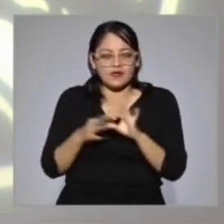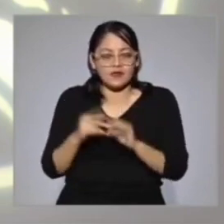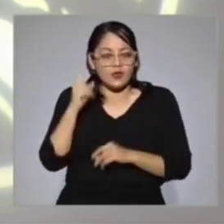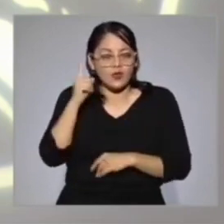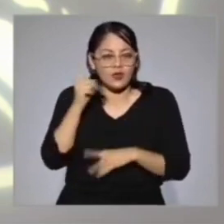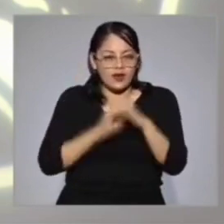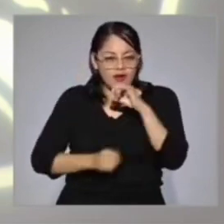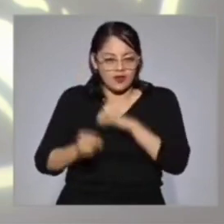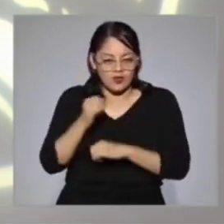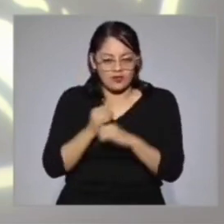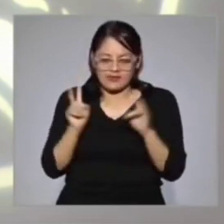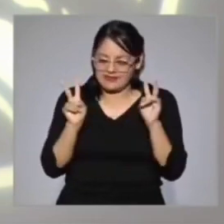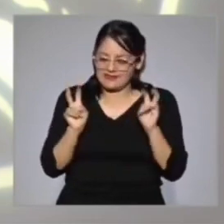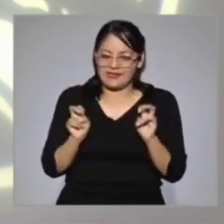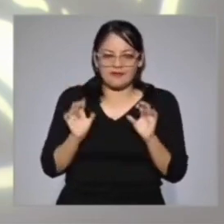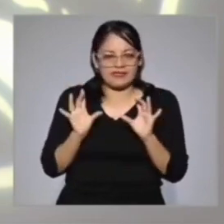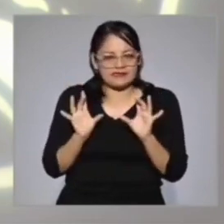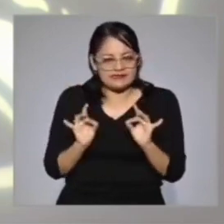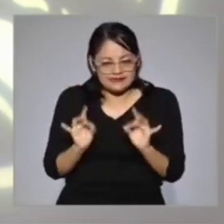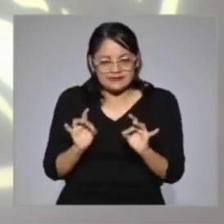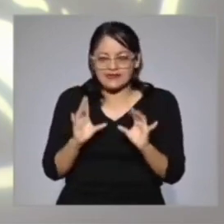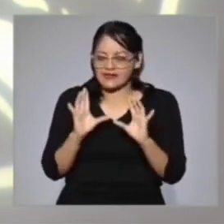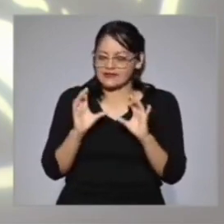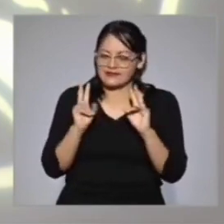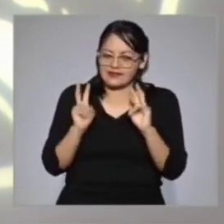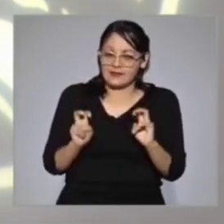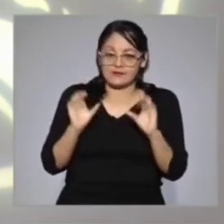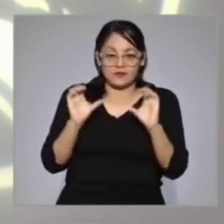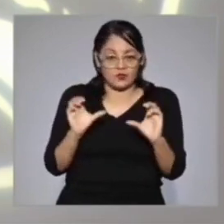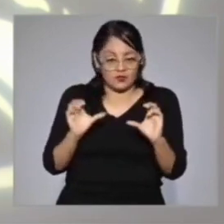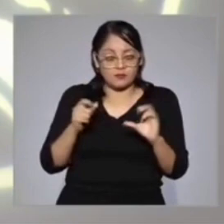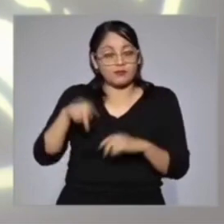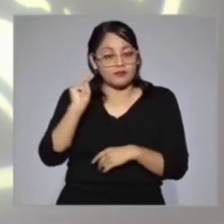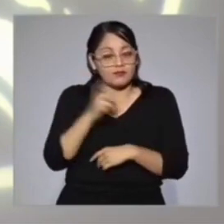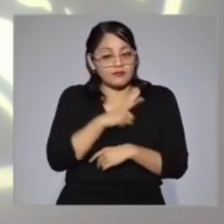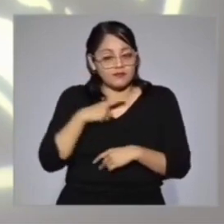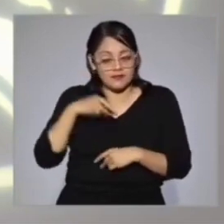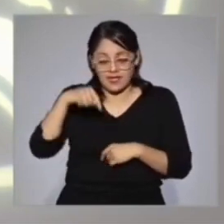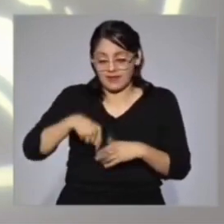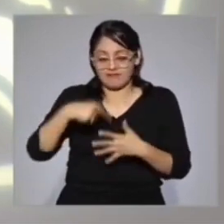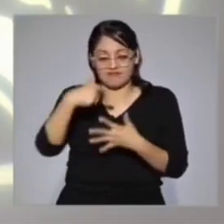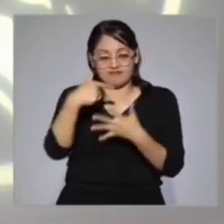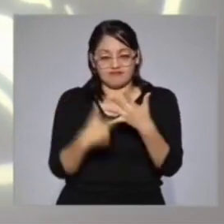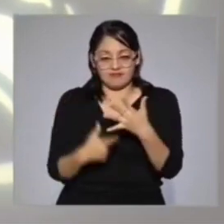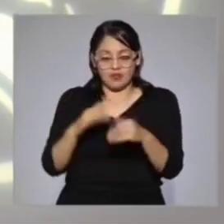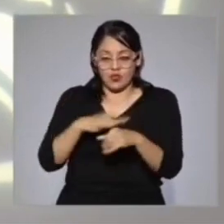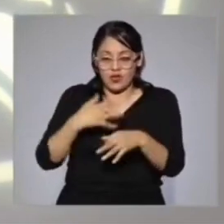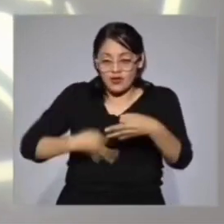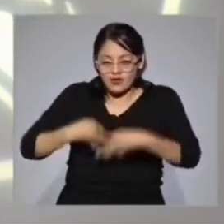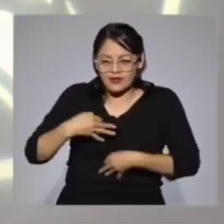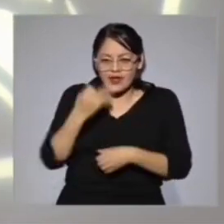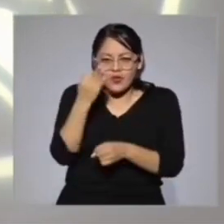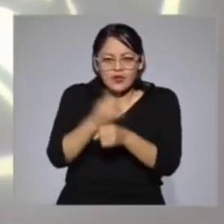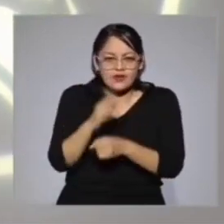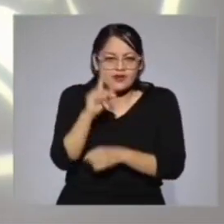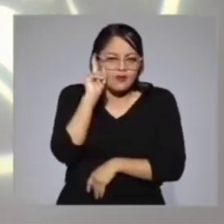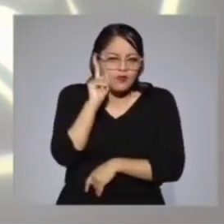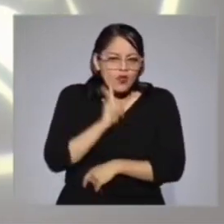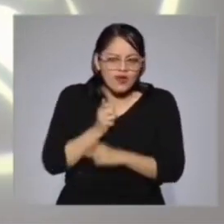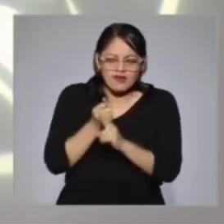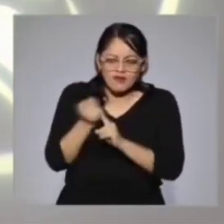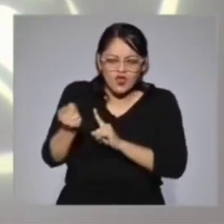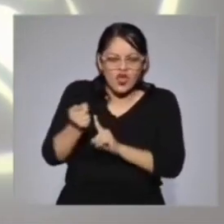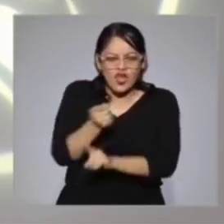estas obras, de temas delicados, de temas quisquillosos, pero que tienen que estar en la cartelera, porque mientras la violencia de género